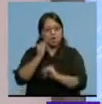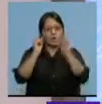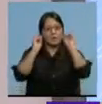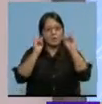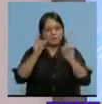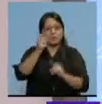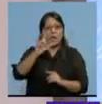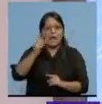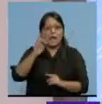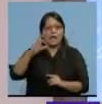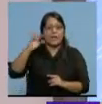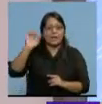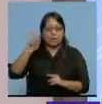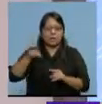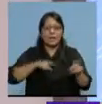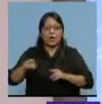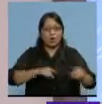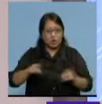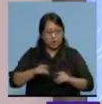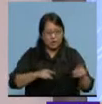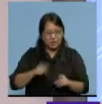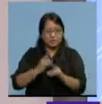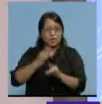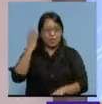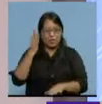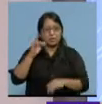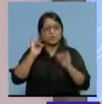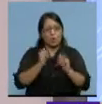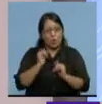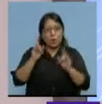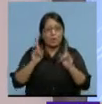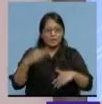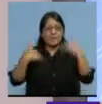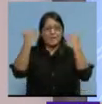Julio Alarcón, coordinador de Educación para Jóvenes y Adultos.